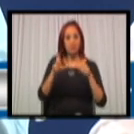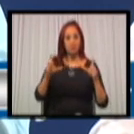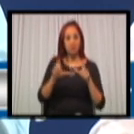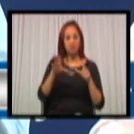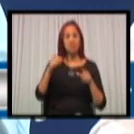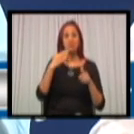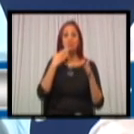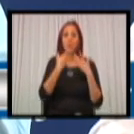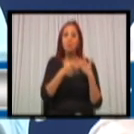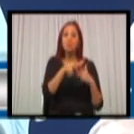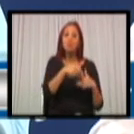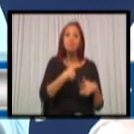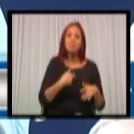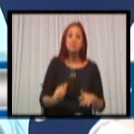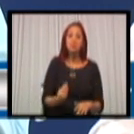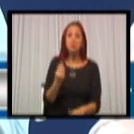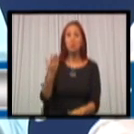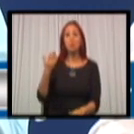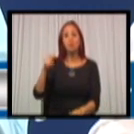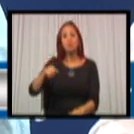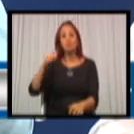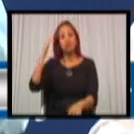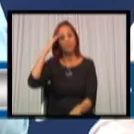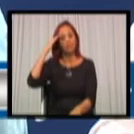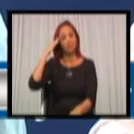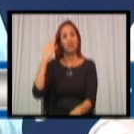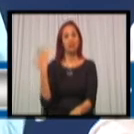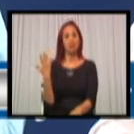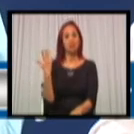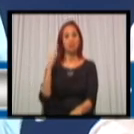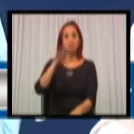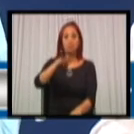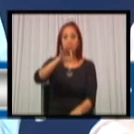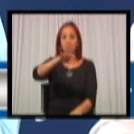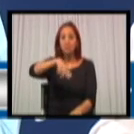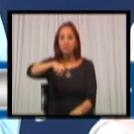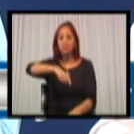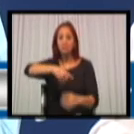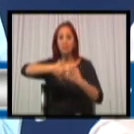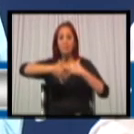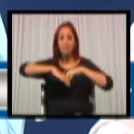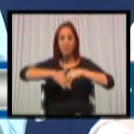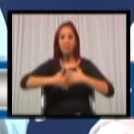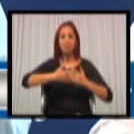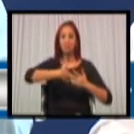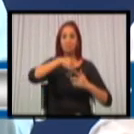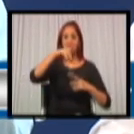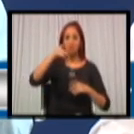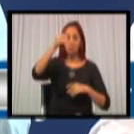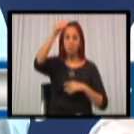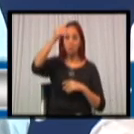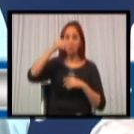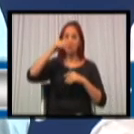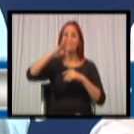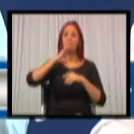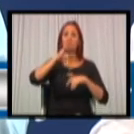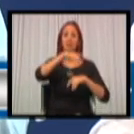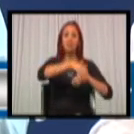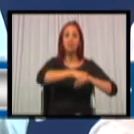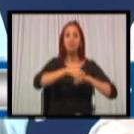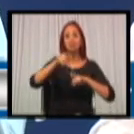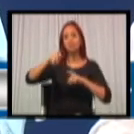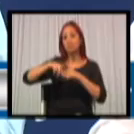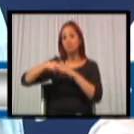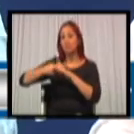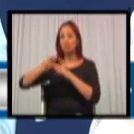diciéndole, bueno, tenemos este joven con estas capacidades, ubíquelo en esta empresa. Tenemos este joven que habla inglés, tenemos este joven que es